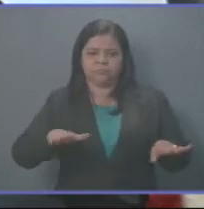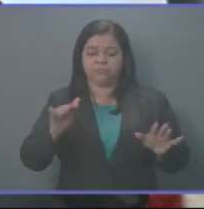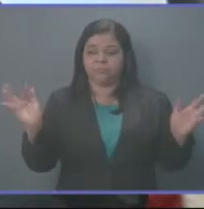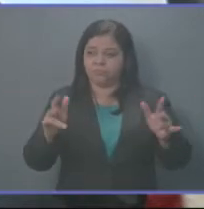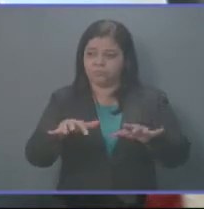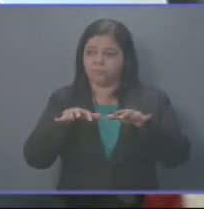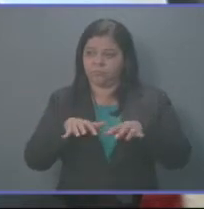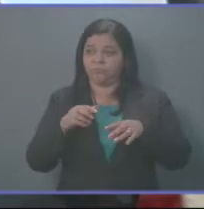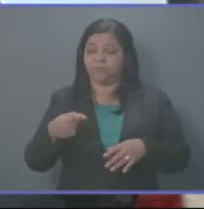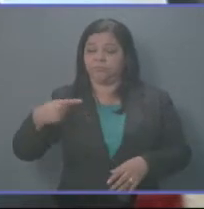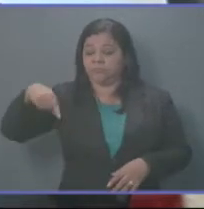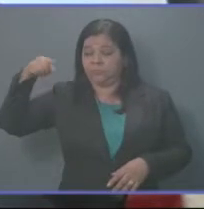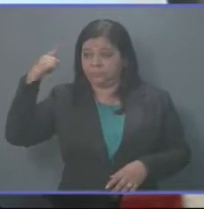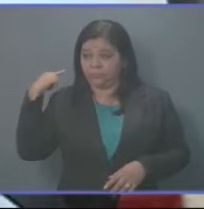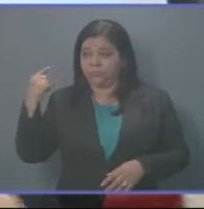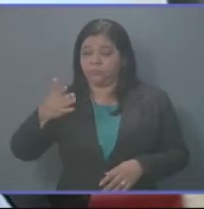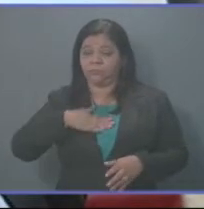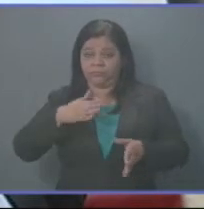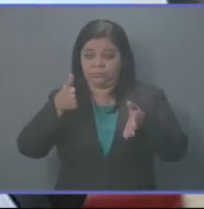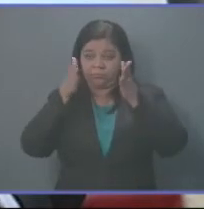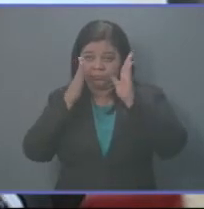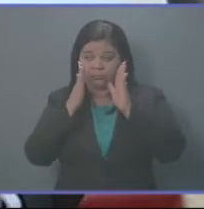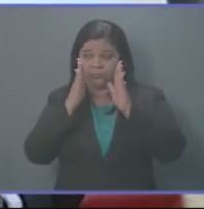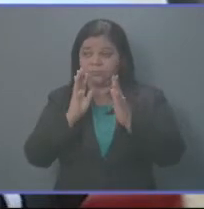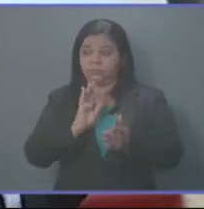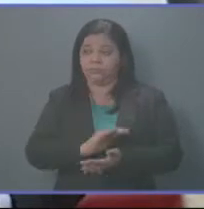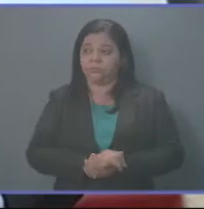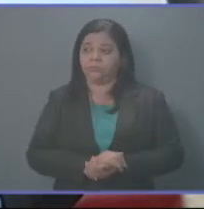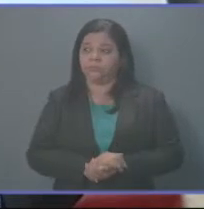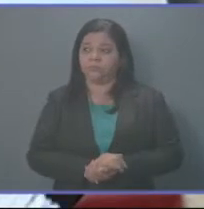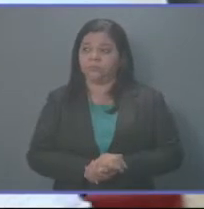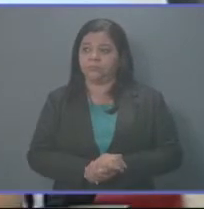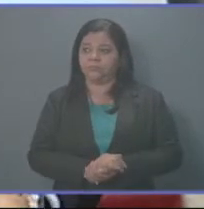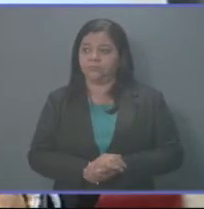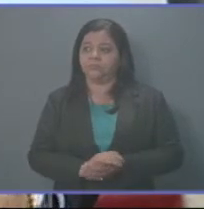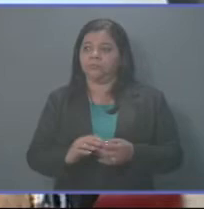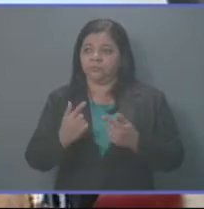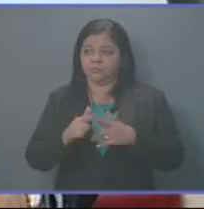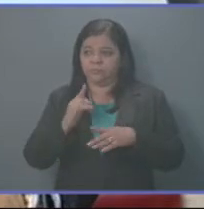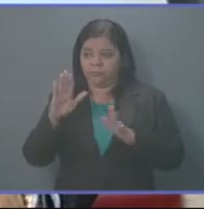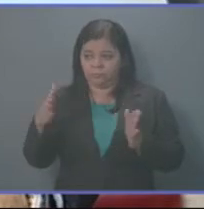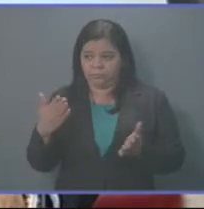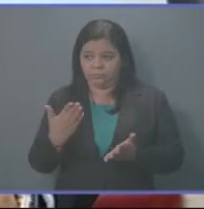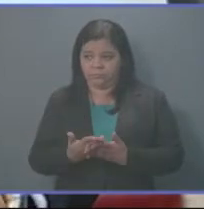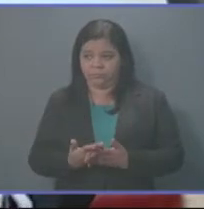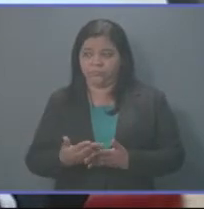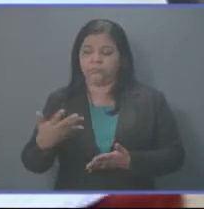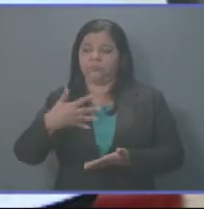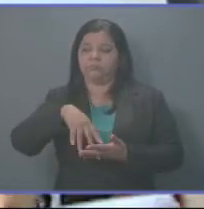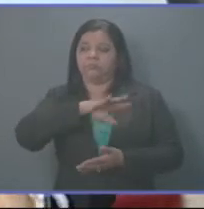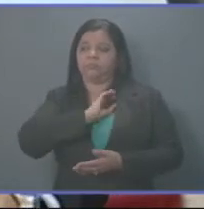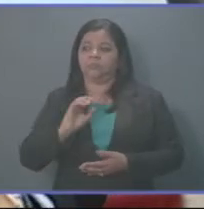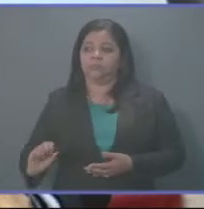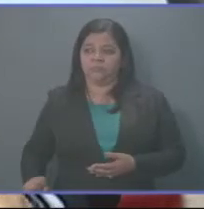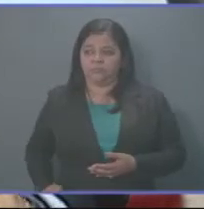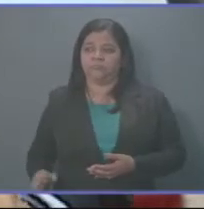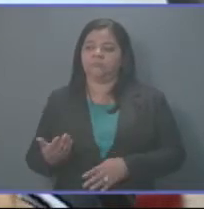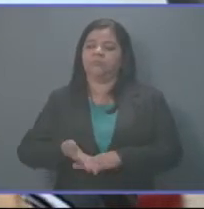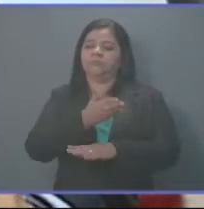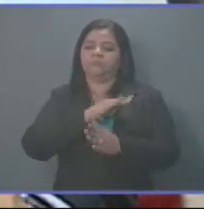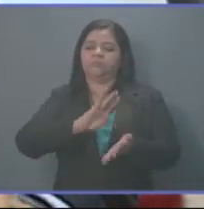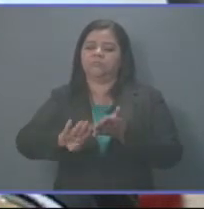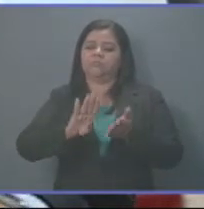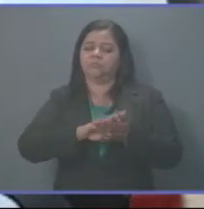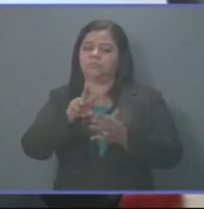El día de ayer escuchábamos a un legislador decir que el pueblo salvadoreño nos pagaba las